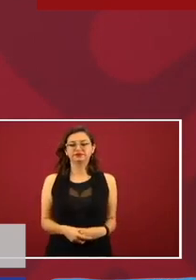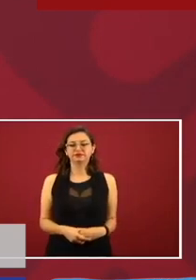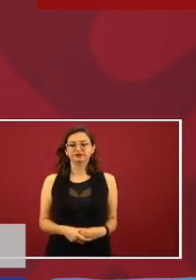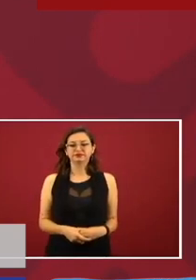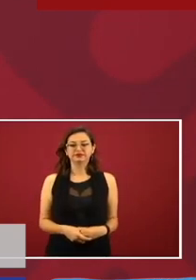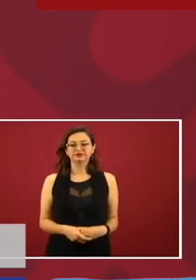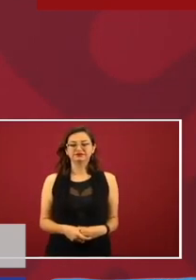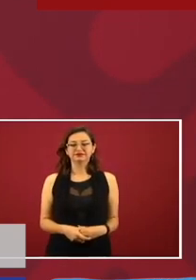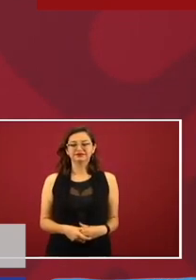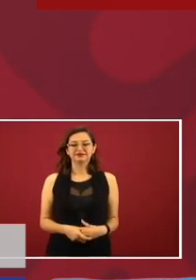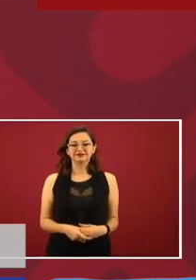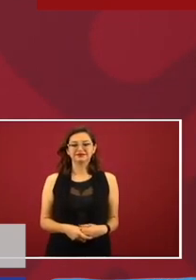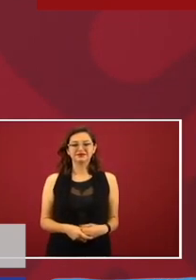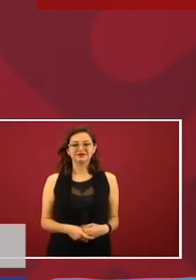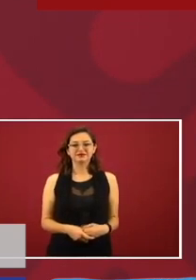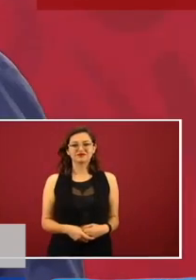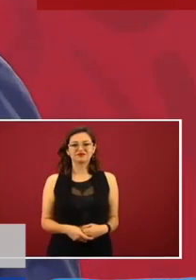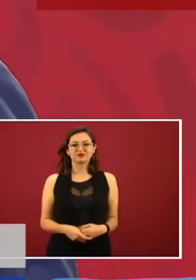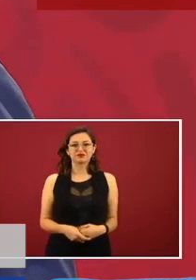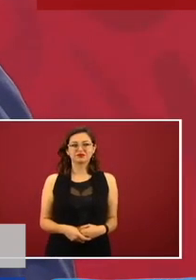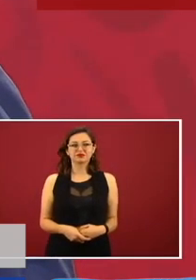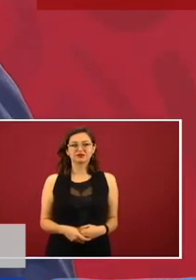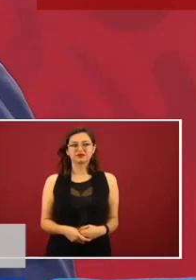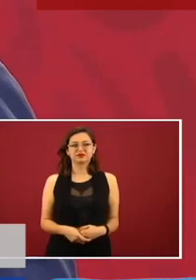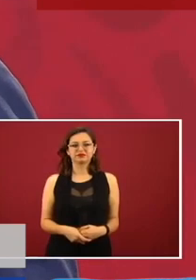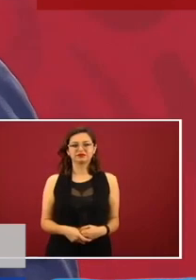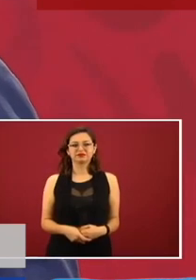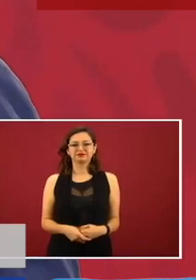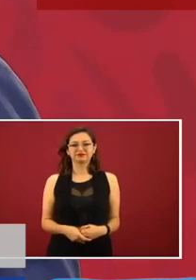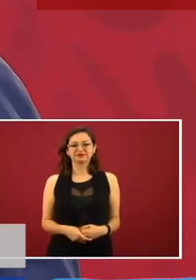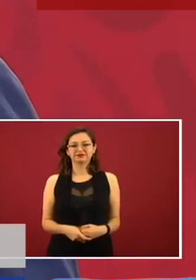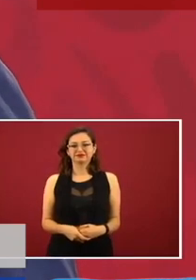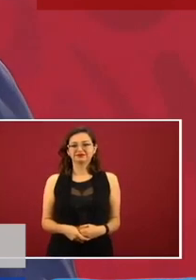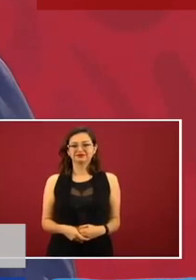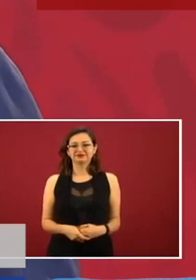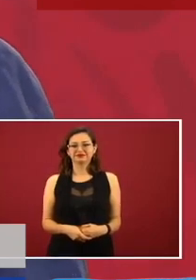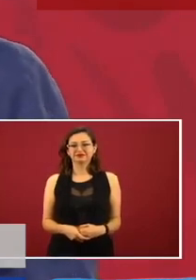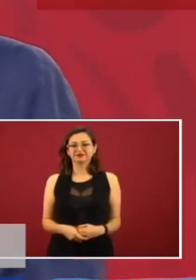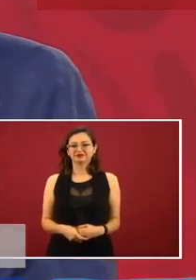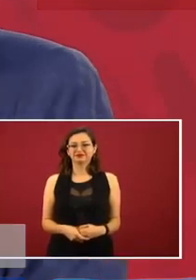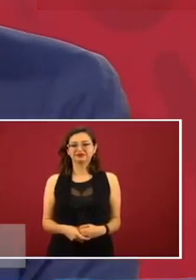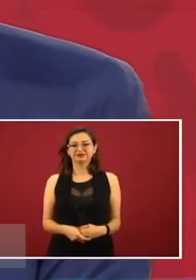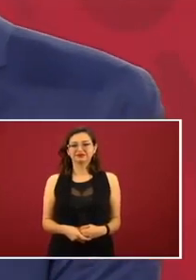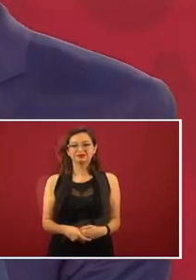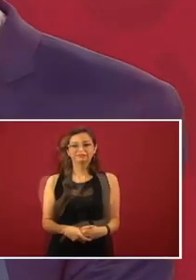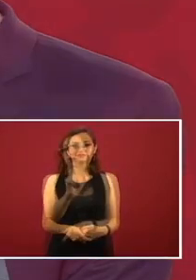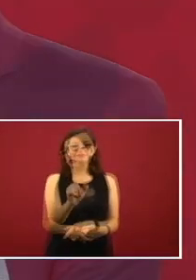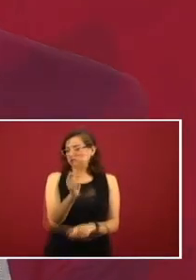están llevando estas prácticas irresponsables en perjuicio de la economía popular. Se tomarán medidas y se aplicará la ley del